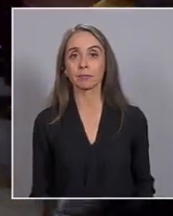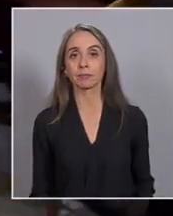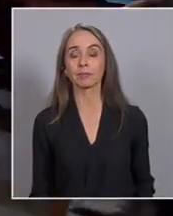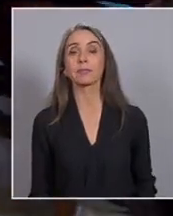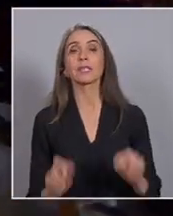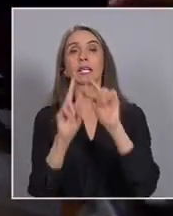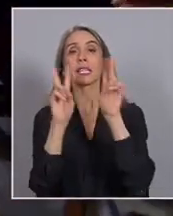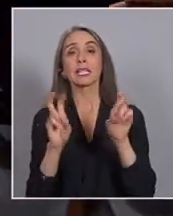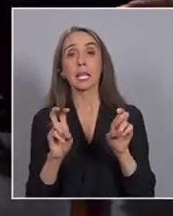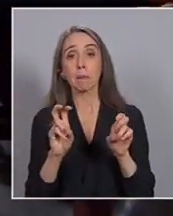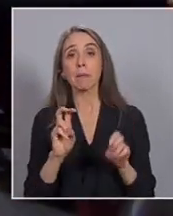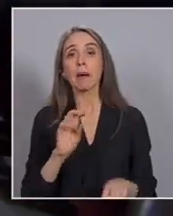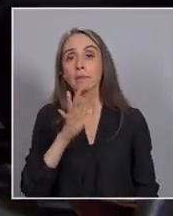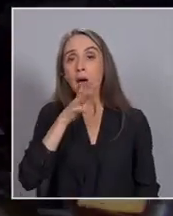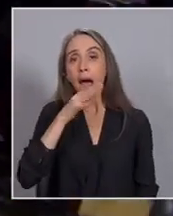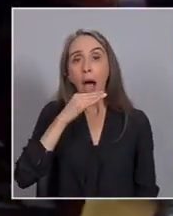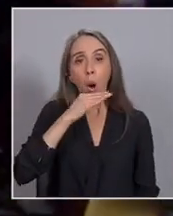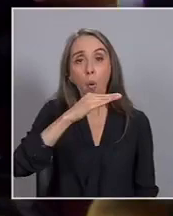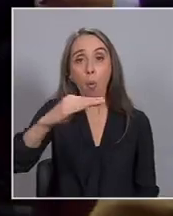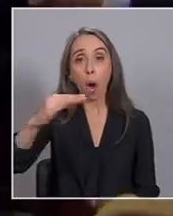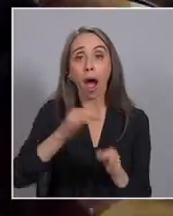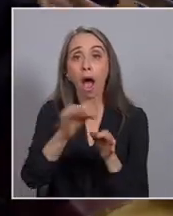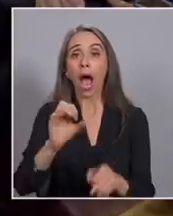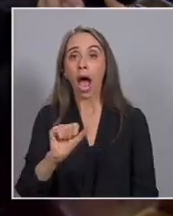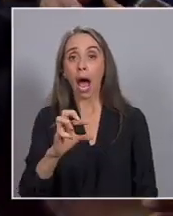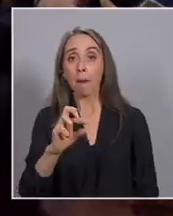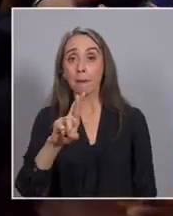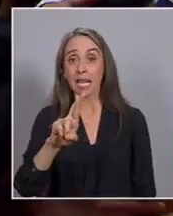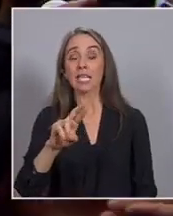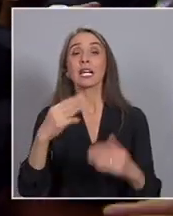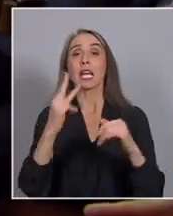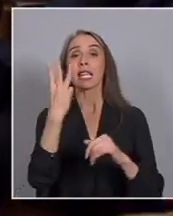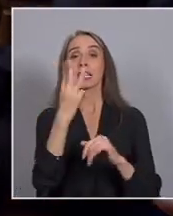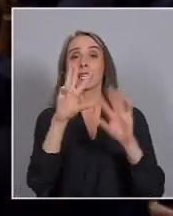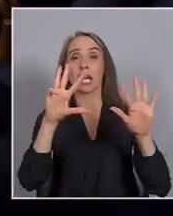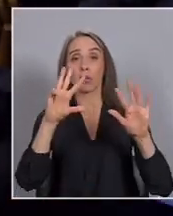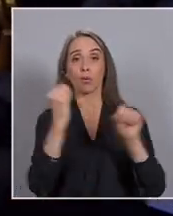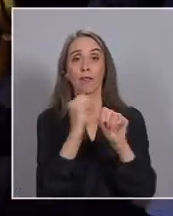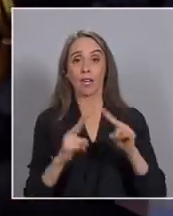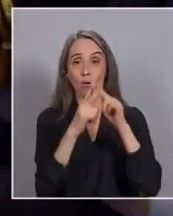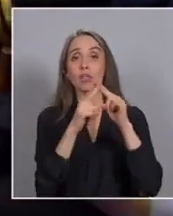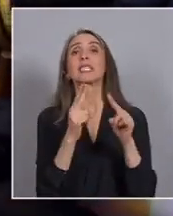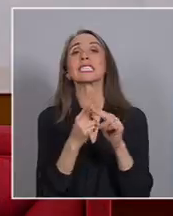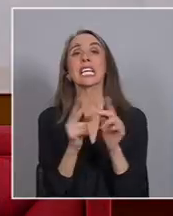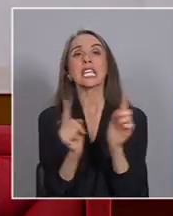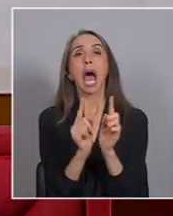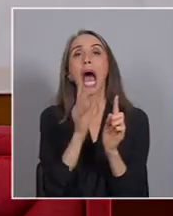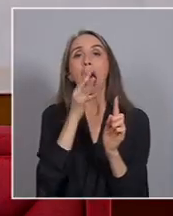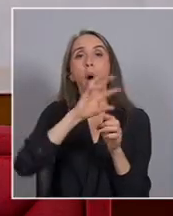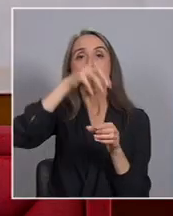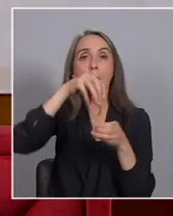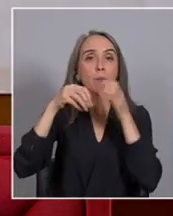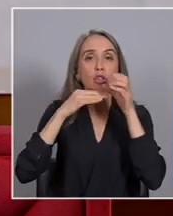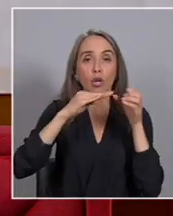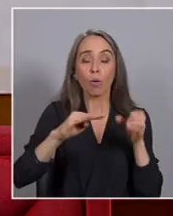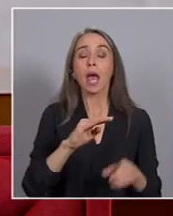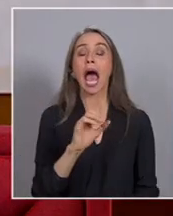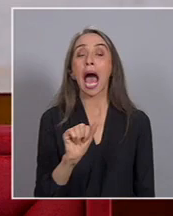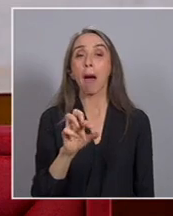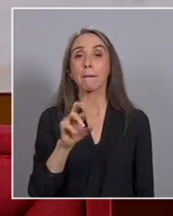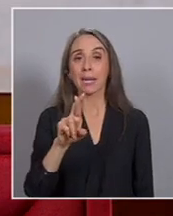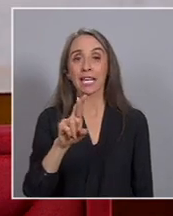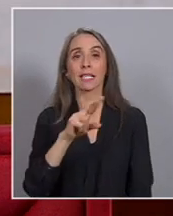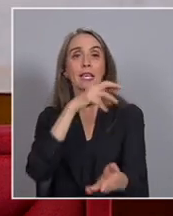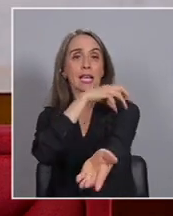En materia de agua potable rural, hemos construido 39 de estos sistemas en APR entre Tarapacá y Aysén para